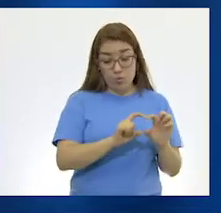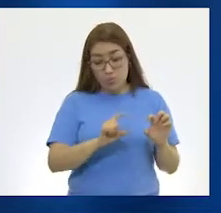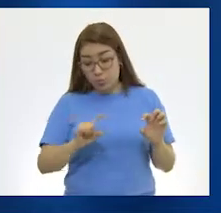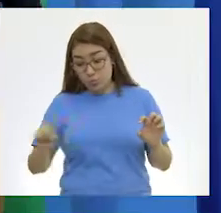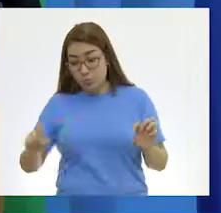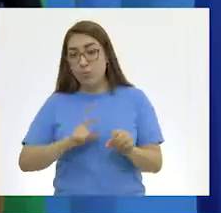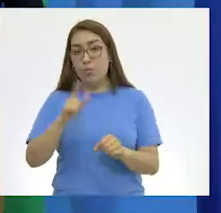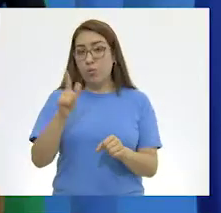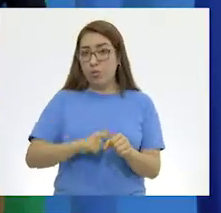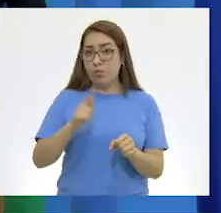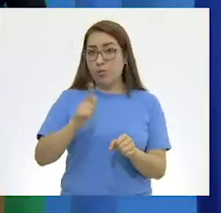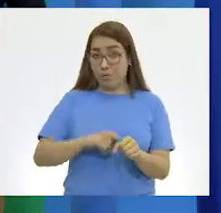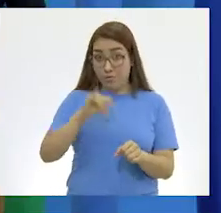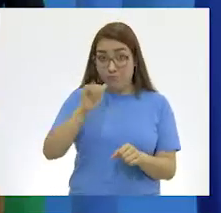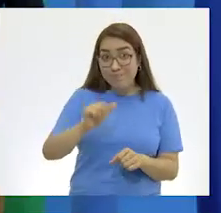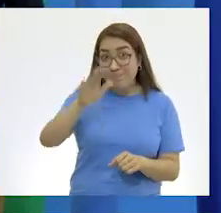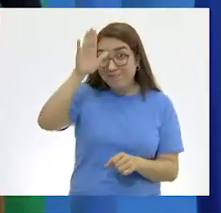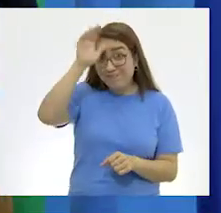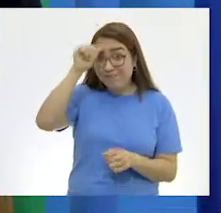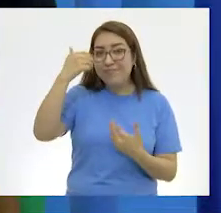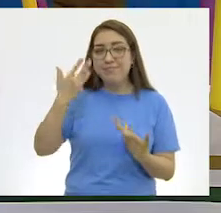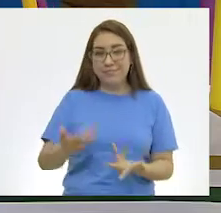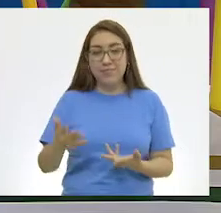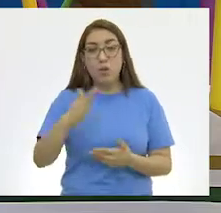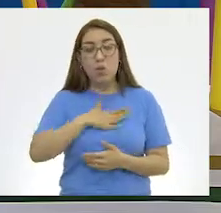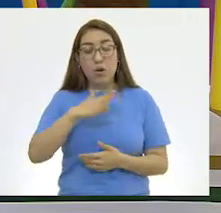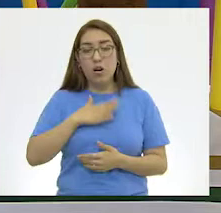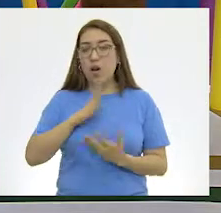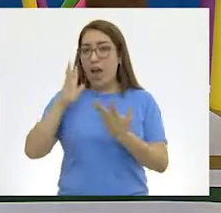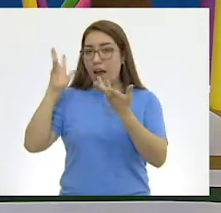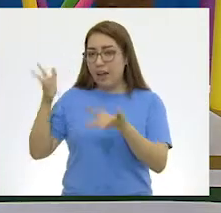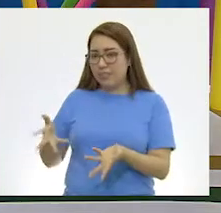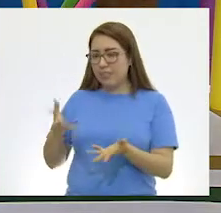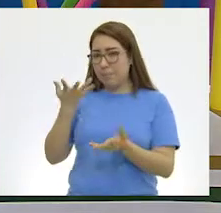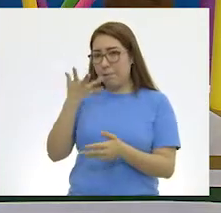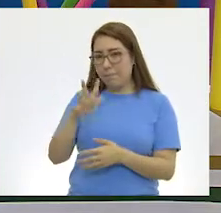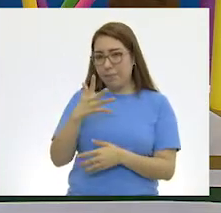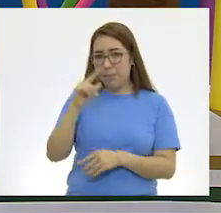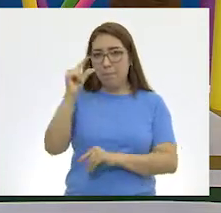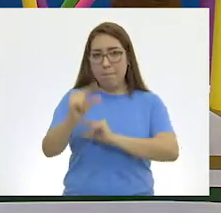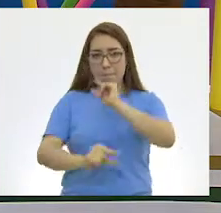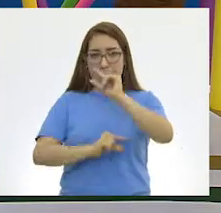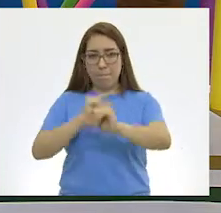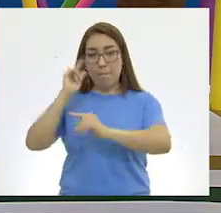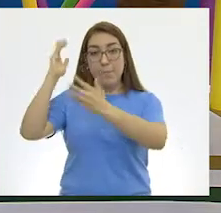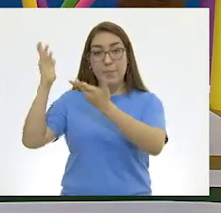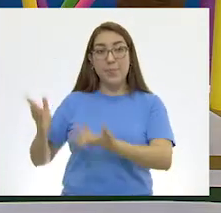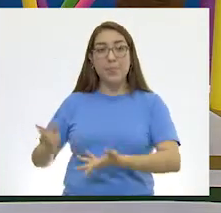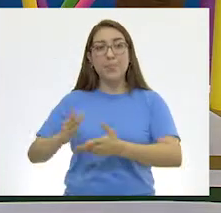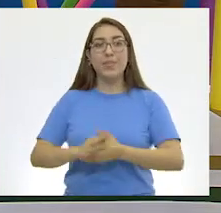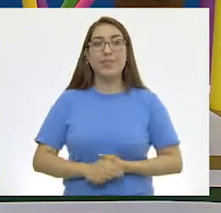Uh-huh. Me parece muy bien. Ok. Así irá quedando mi monografía.